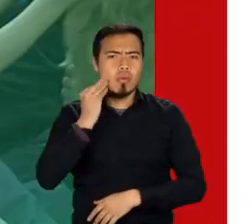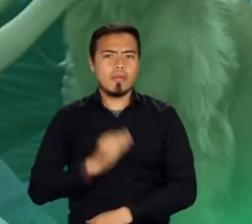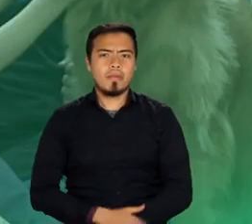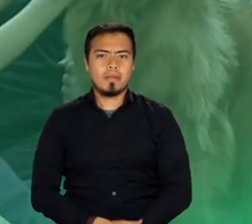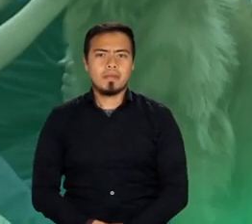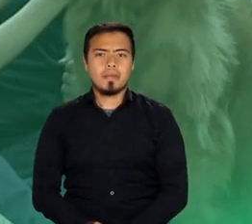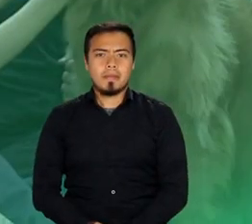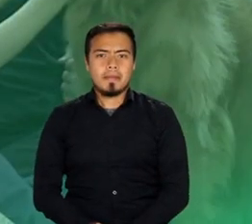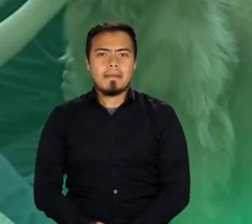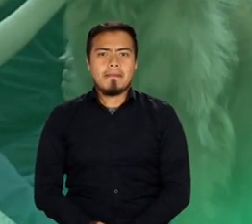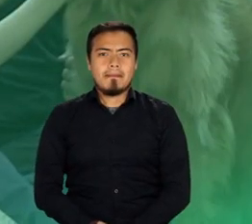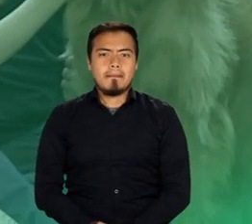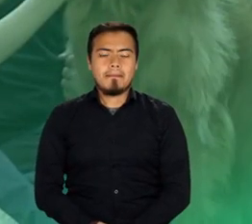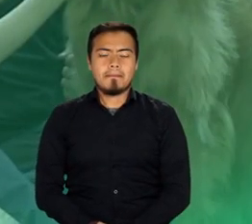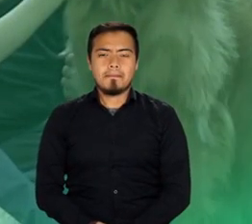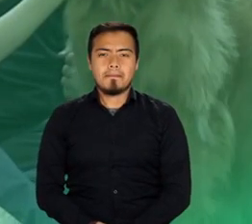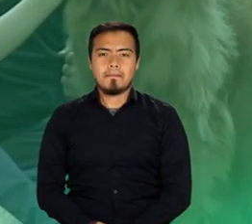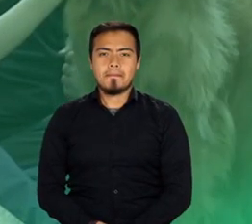Vida.